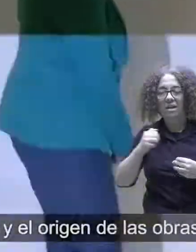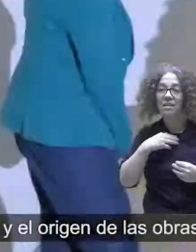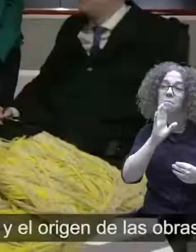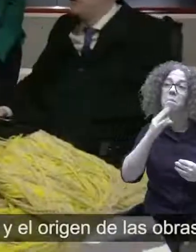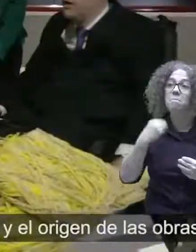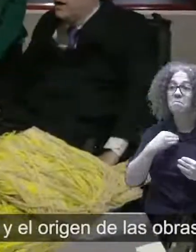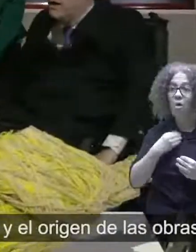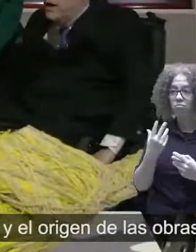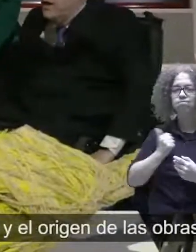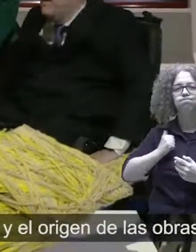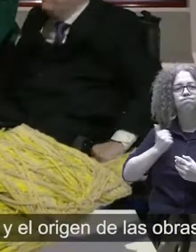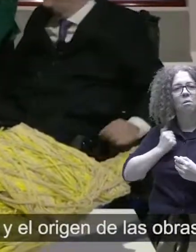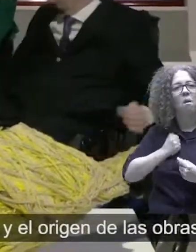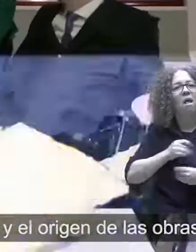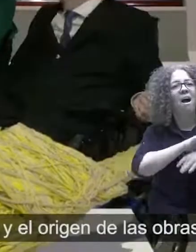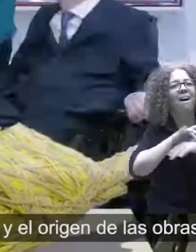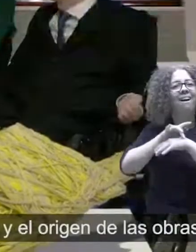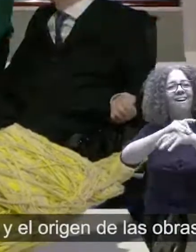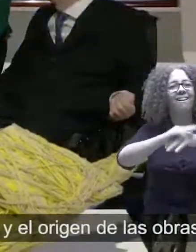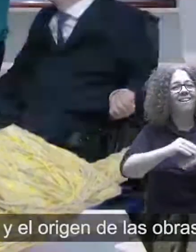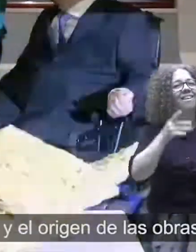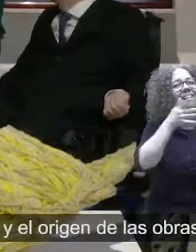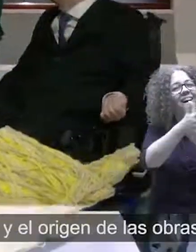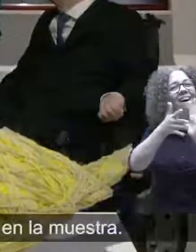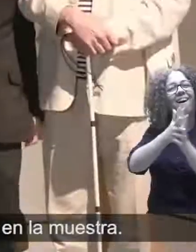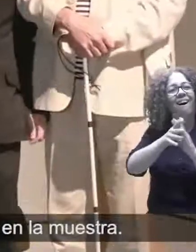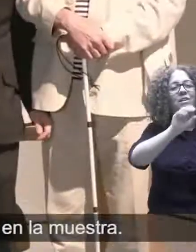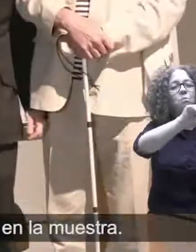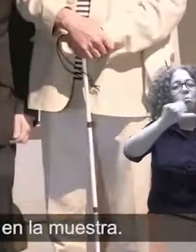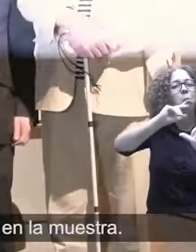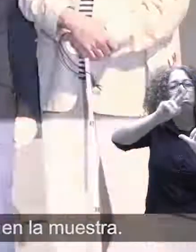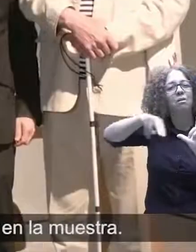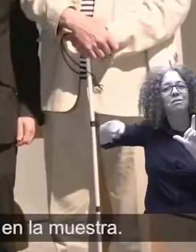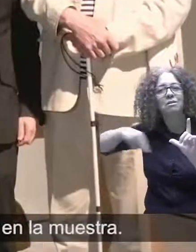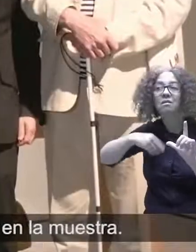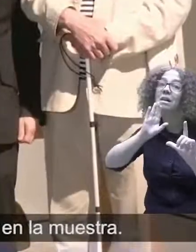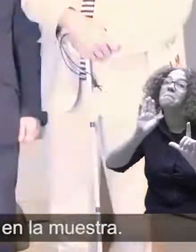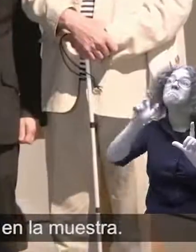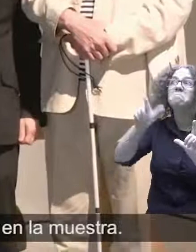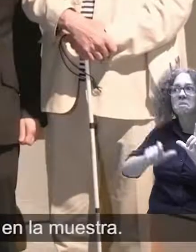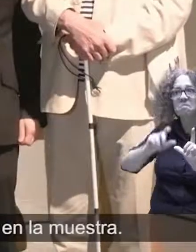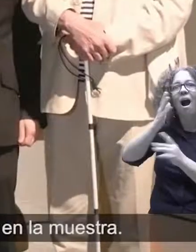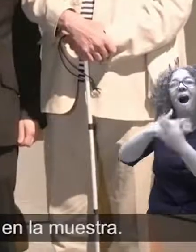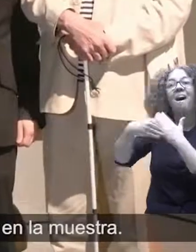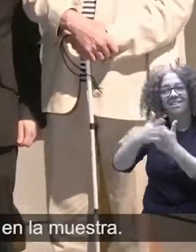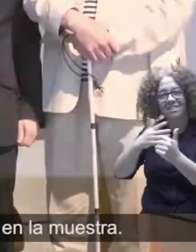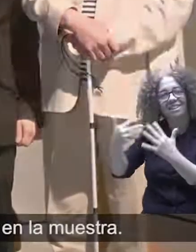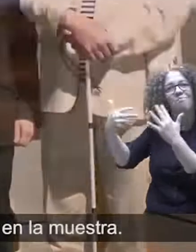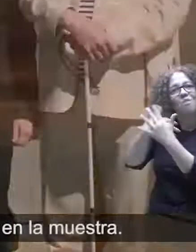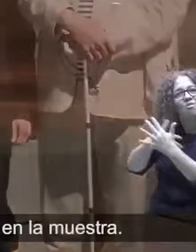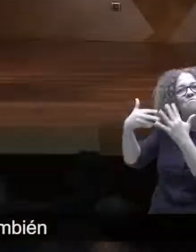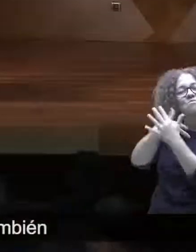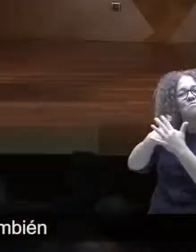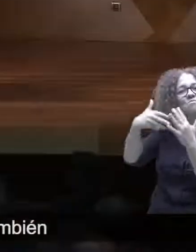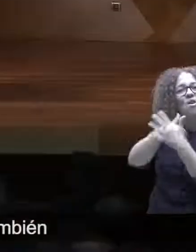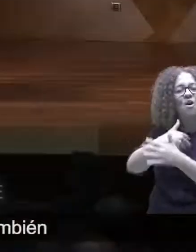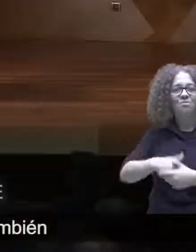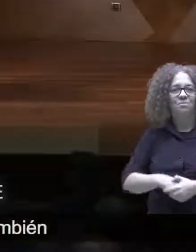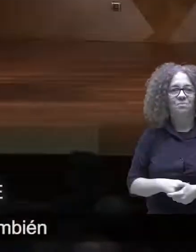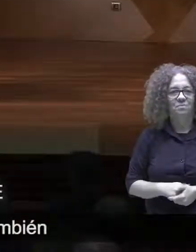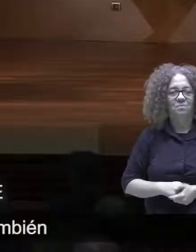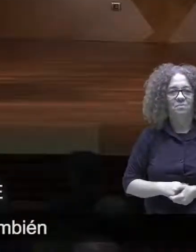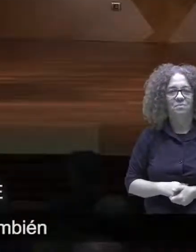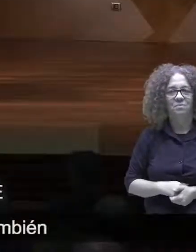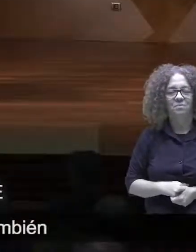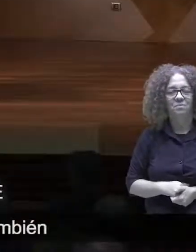la exposición y conocer el contenido y el origen de las obras que le explicaron los propios artistas que participan en la muestra. El